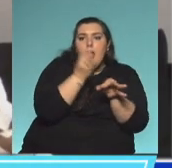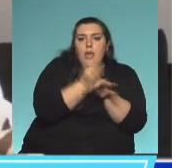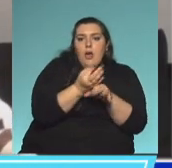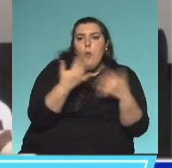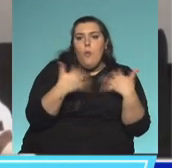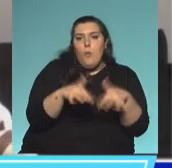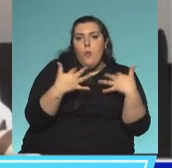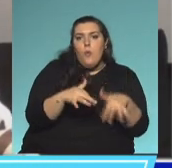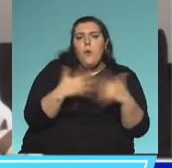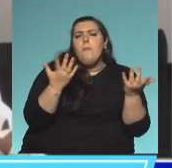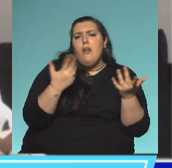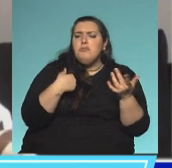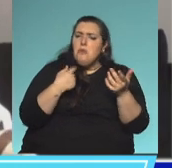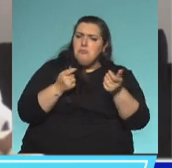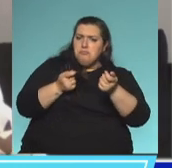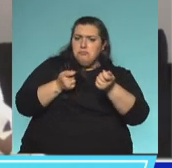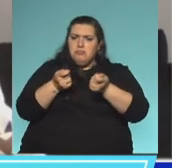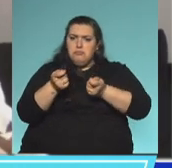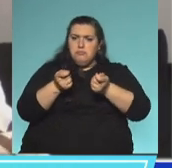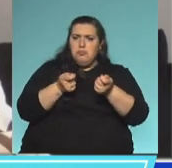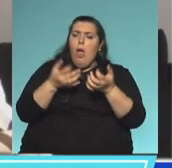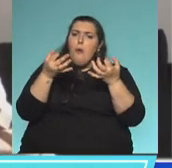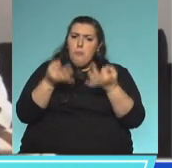eso, pero lo estoy manejando bastante bien.